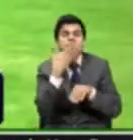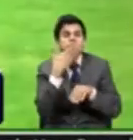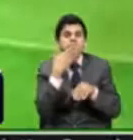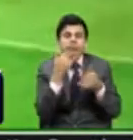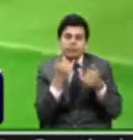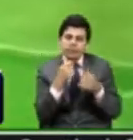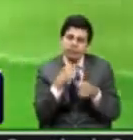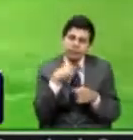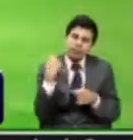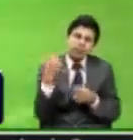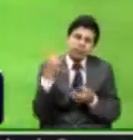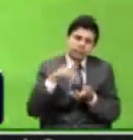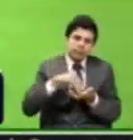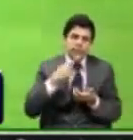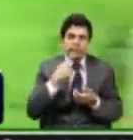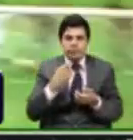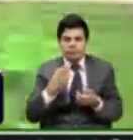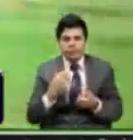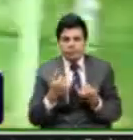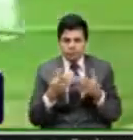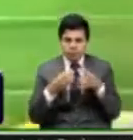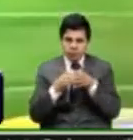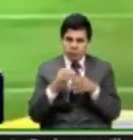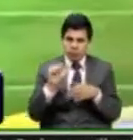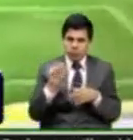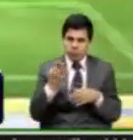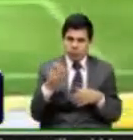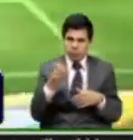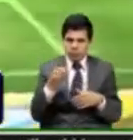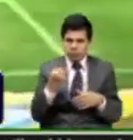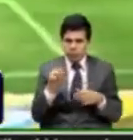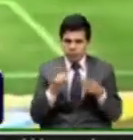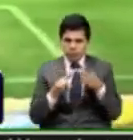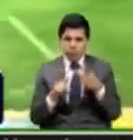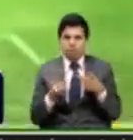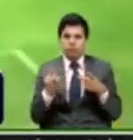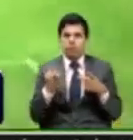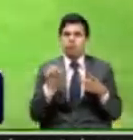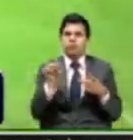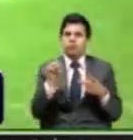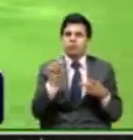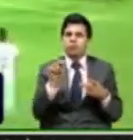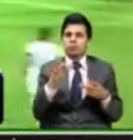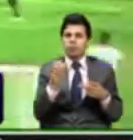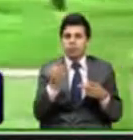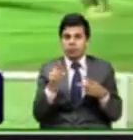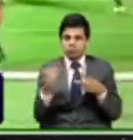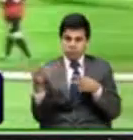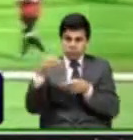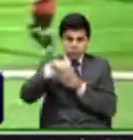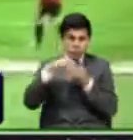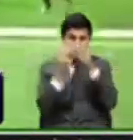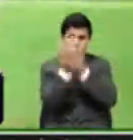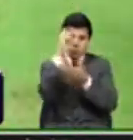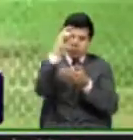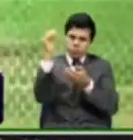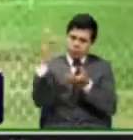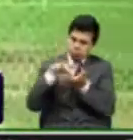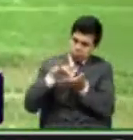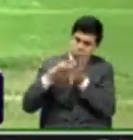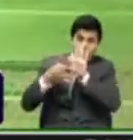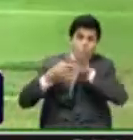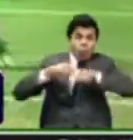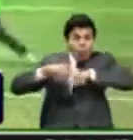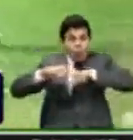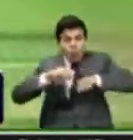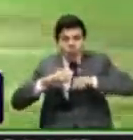seguir trabajando. Los juveniles Argenis Alba y Sebastián Santos debutaron en liga con la institución rojinegra, pero poco pudieron